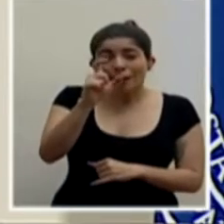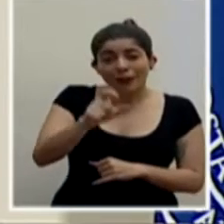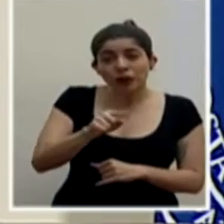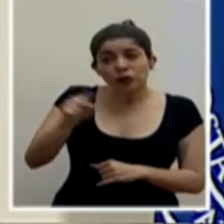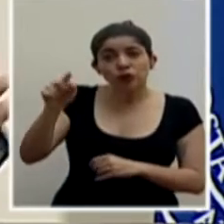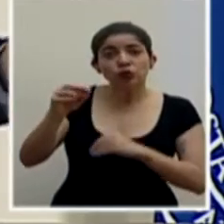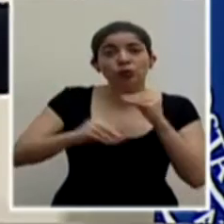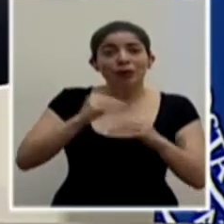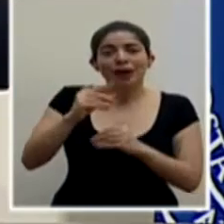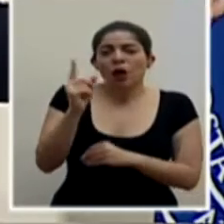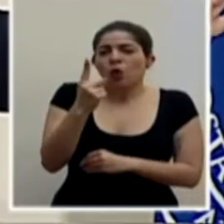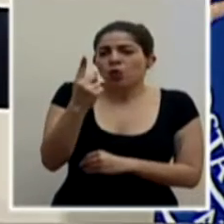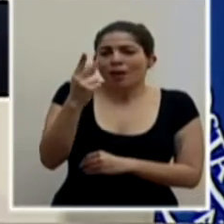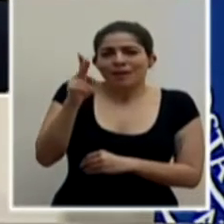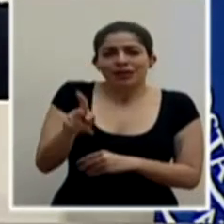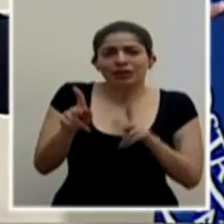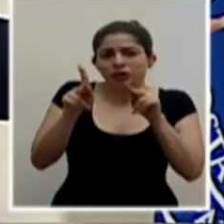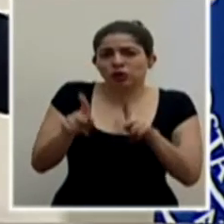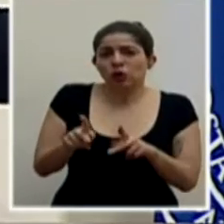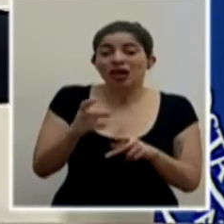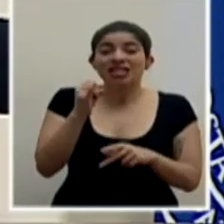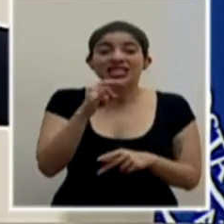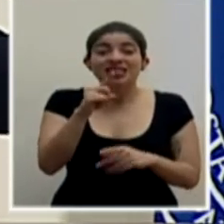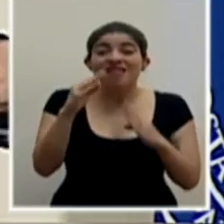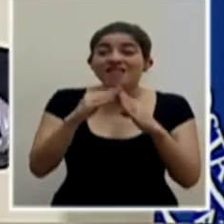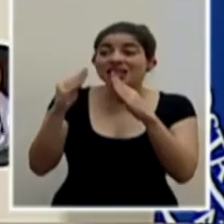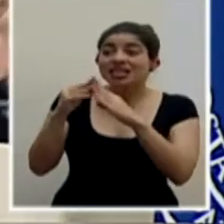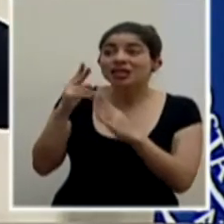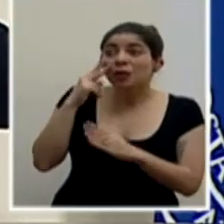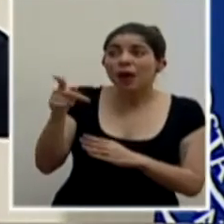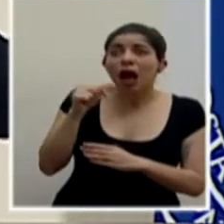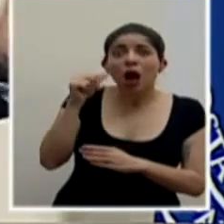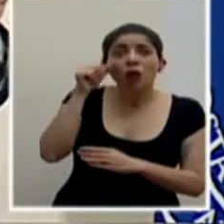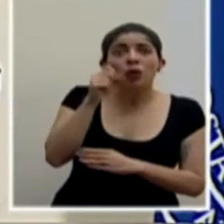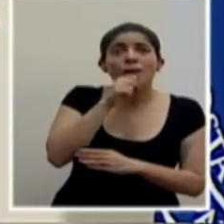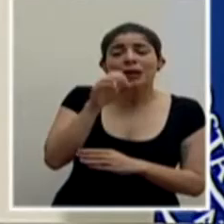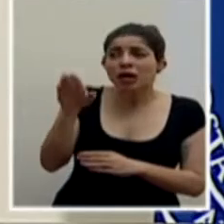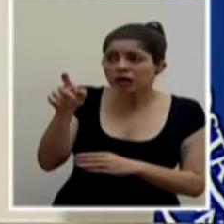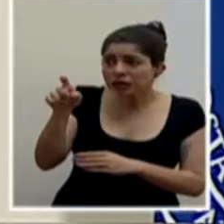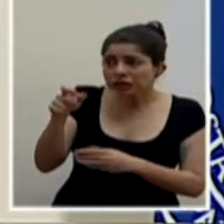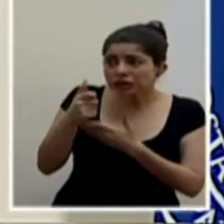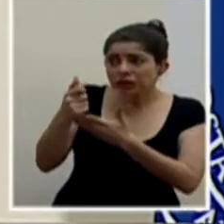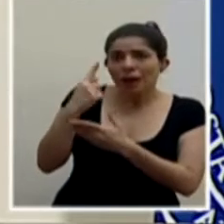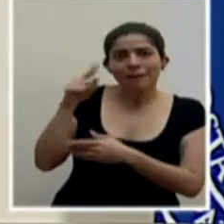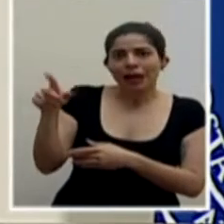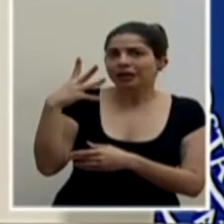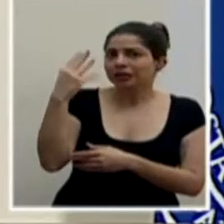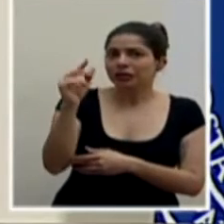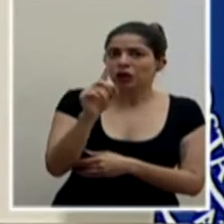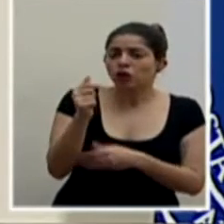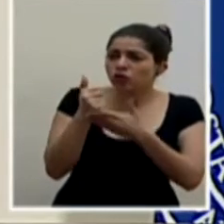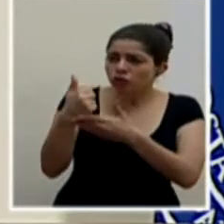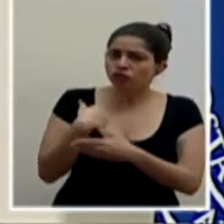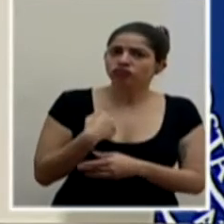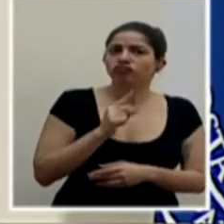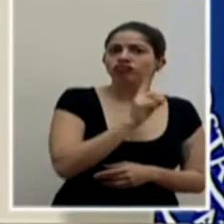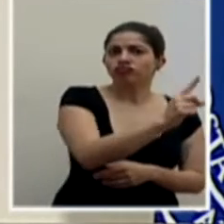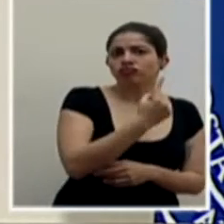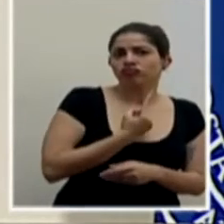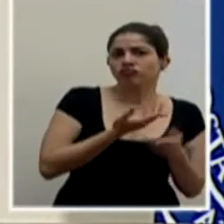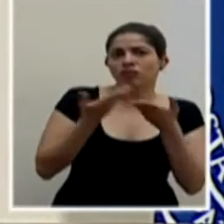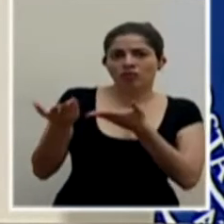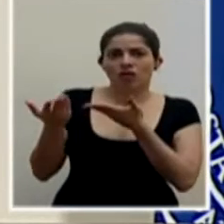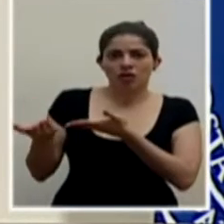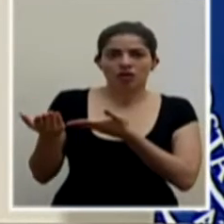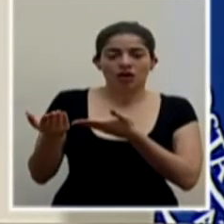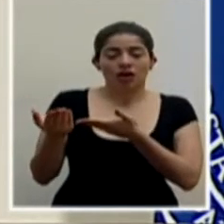esa persona, que le pregunte al vecino, que es un adulto mayor, si necesita algo para que esa persona no tenga que salir. En la medida de que